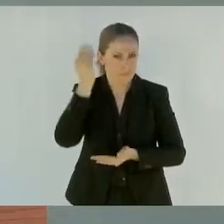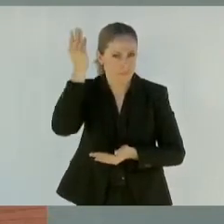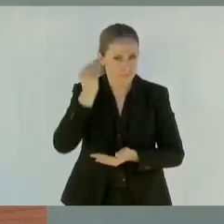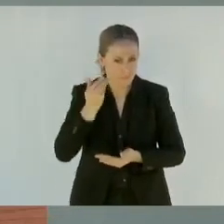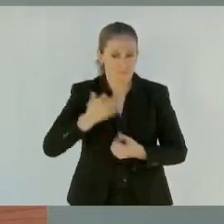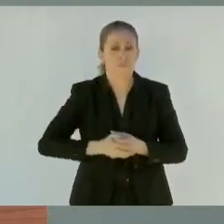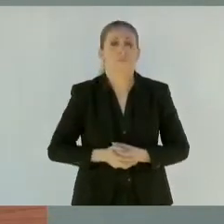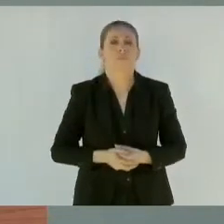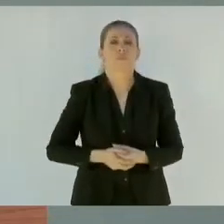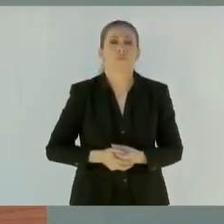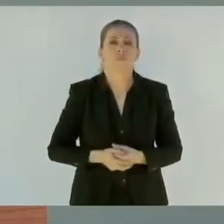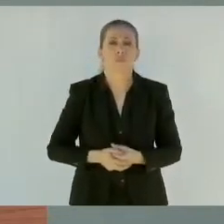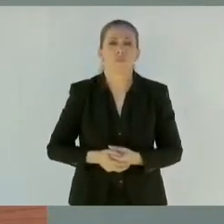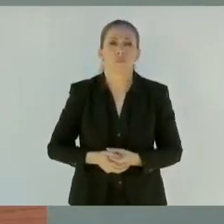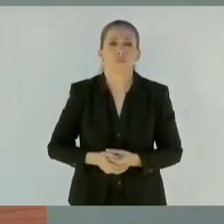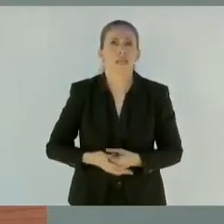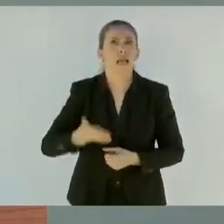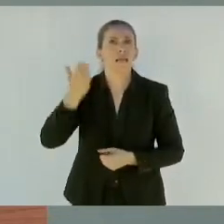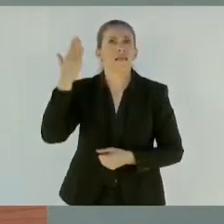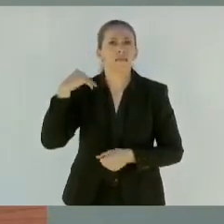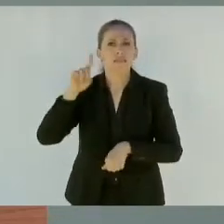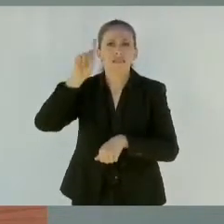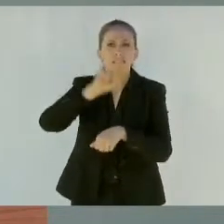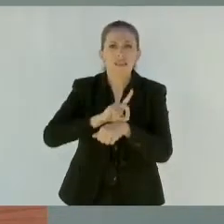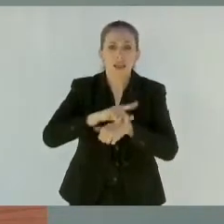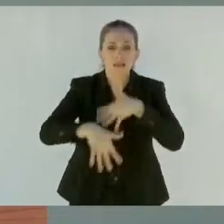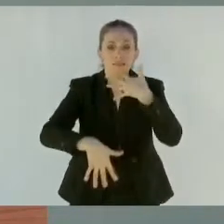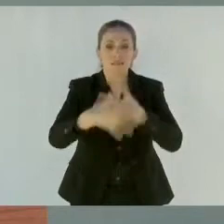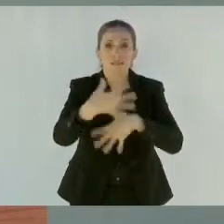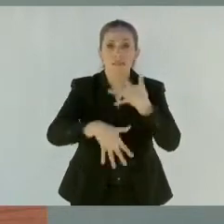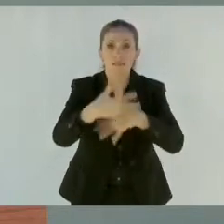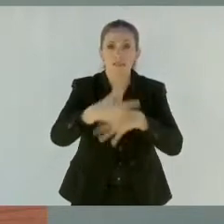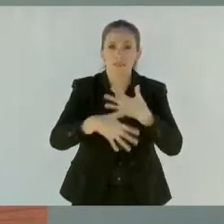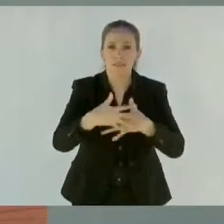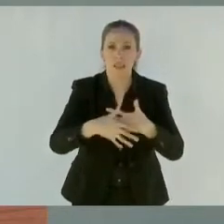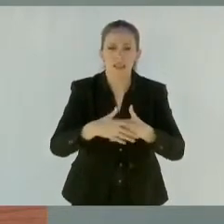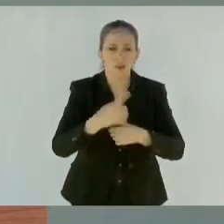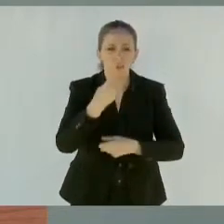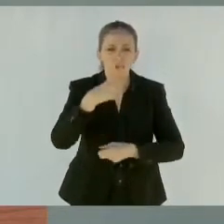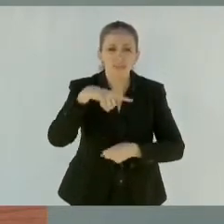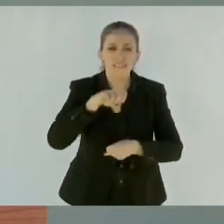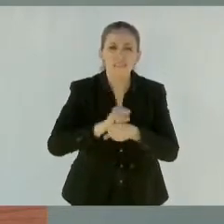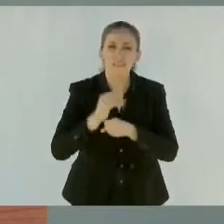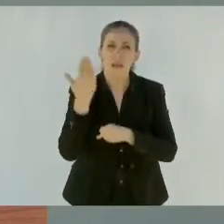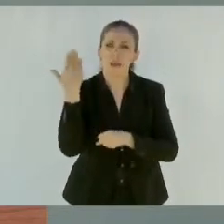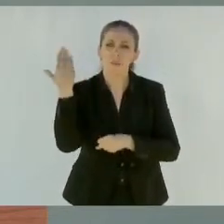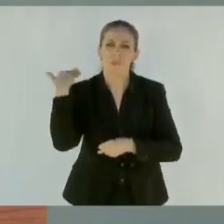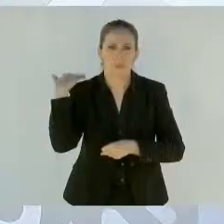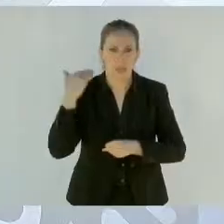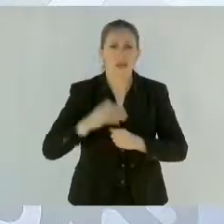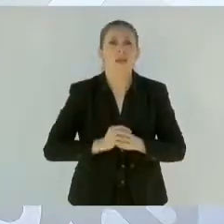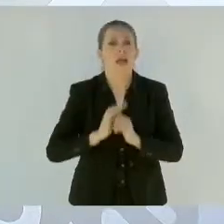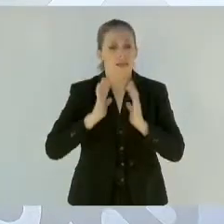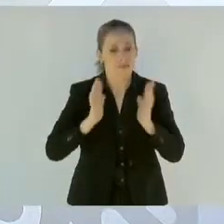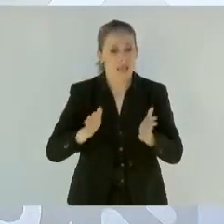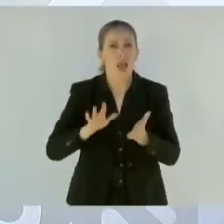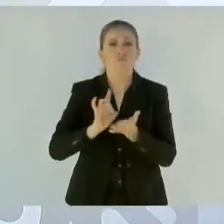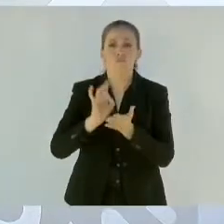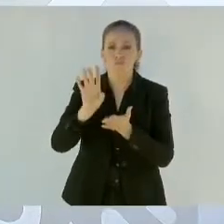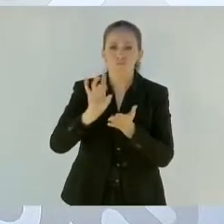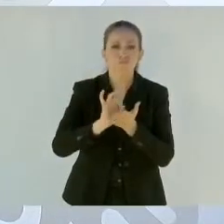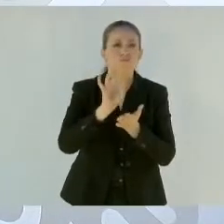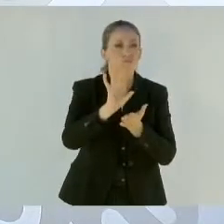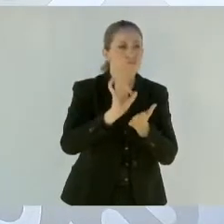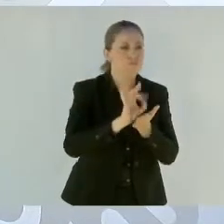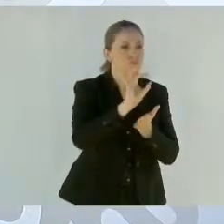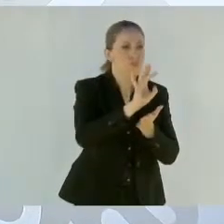poner un ejemplo, desde el día 15, hace una semana, empezaron a dispersarse los fondos